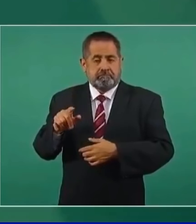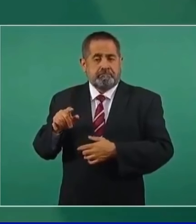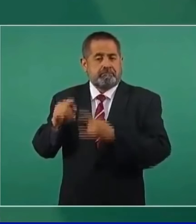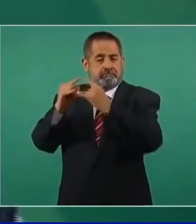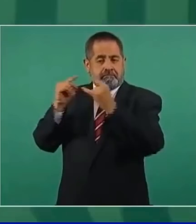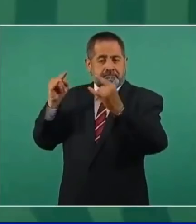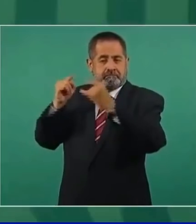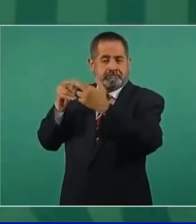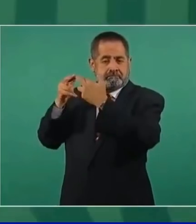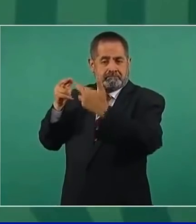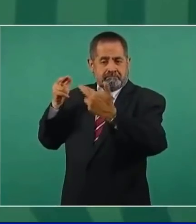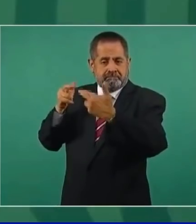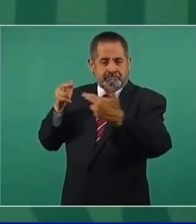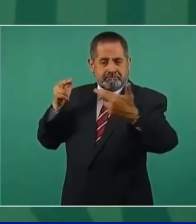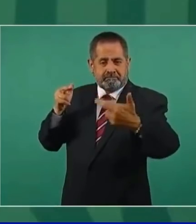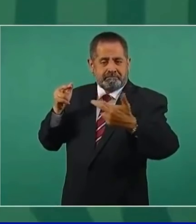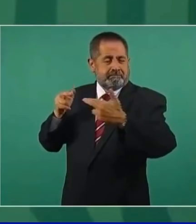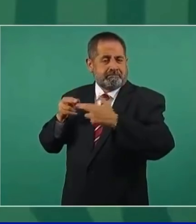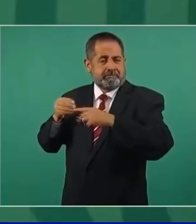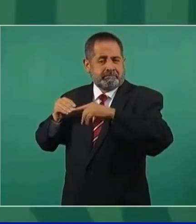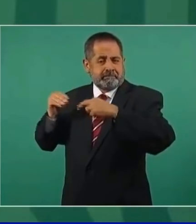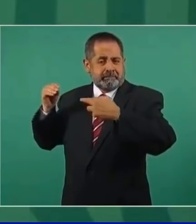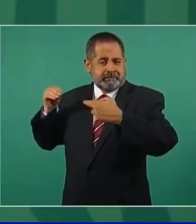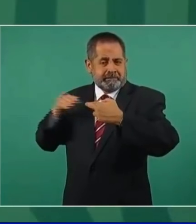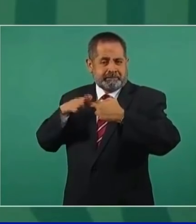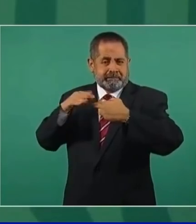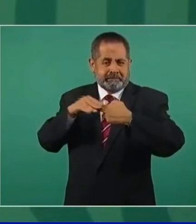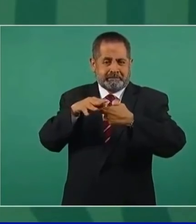por la red de transmisión.